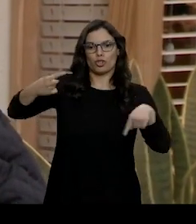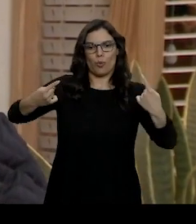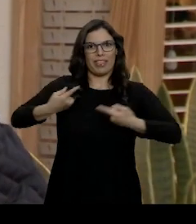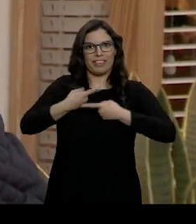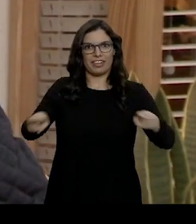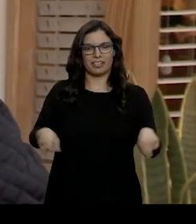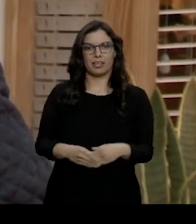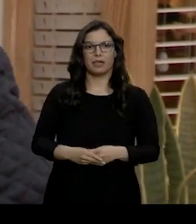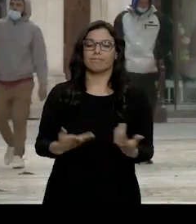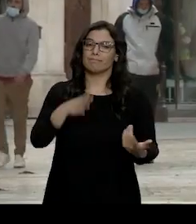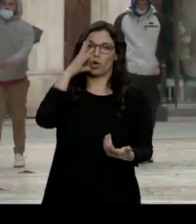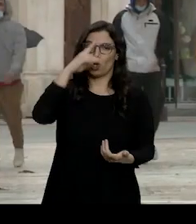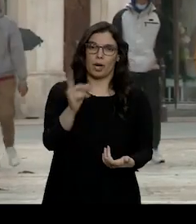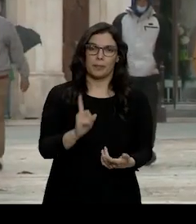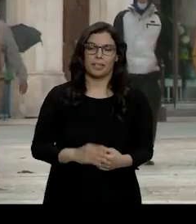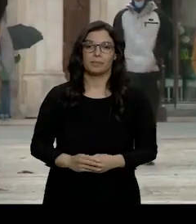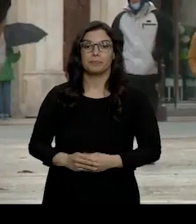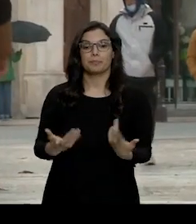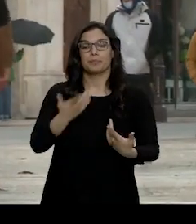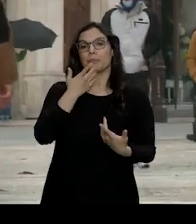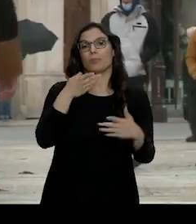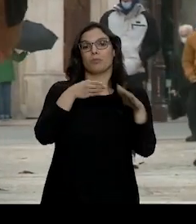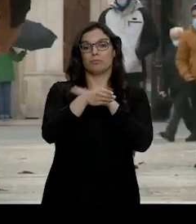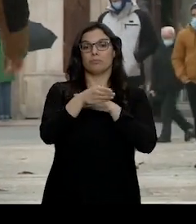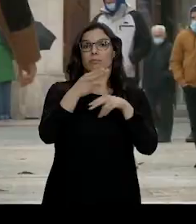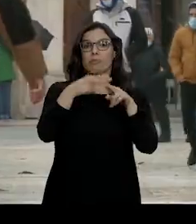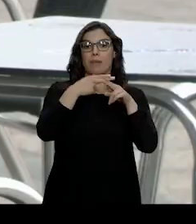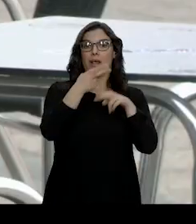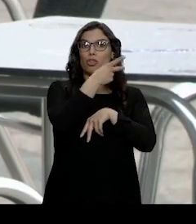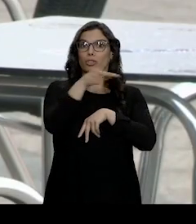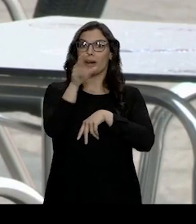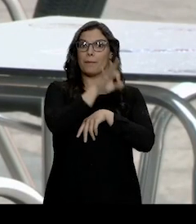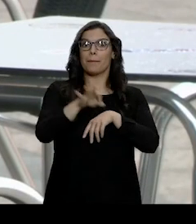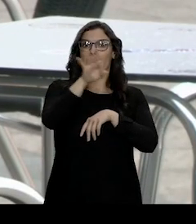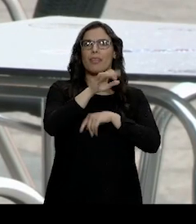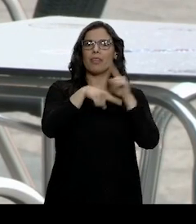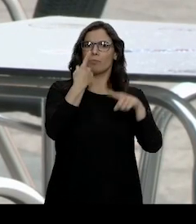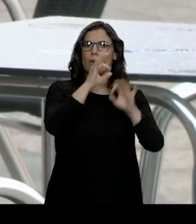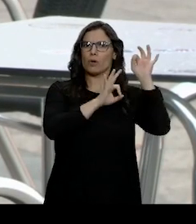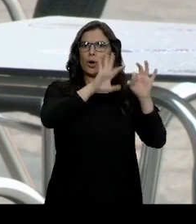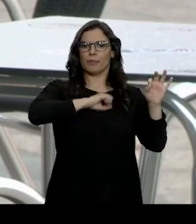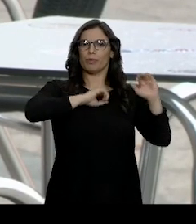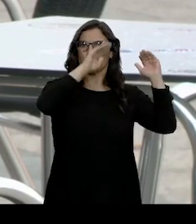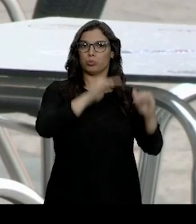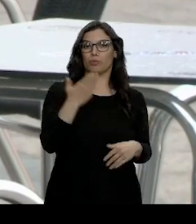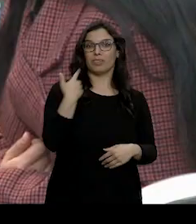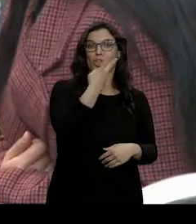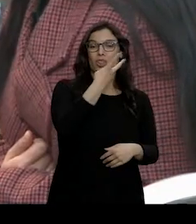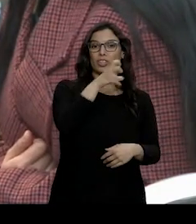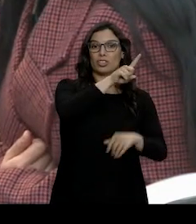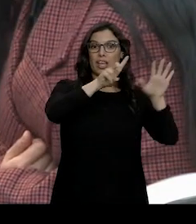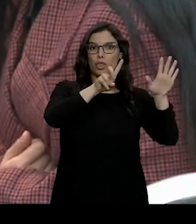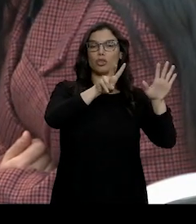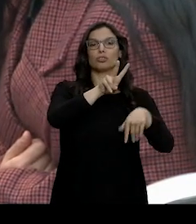no respetamos las cosas. El cierre de la hostelería en Palencia durante 2 semanas redujo la incidencia de 262 casos